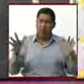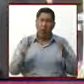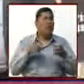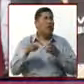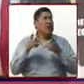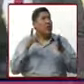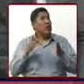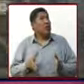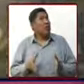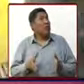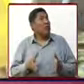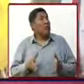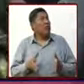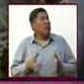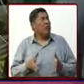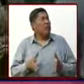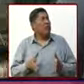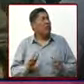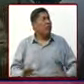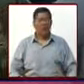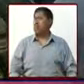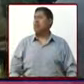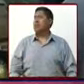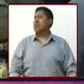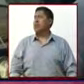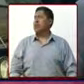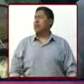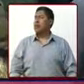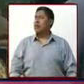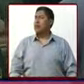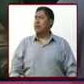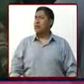inspectores generales.